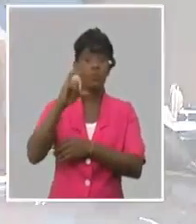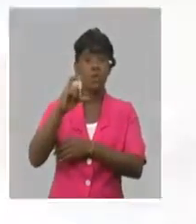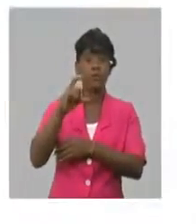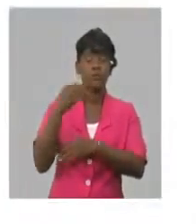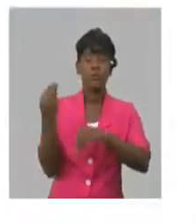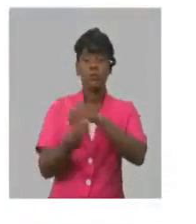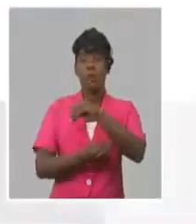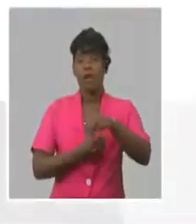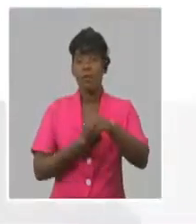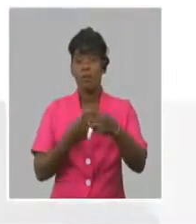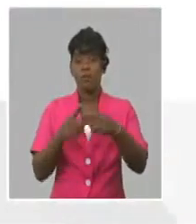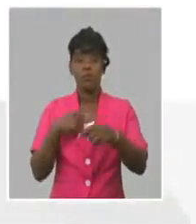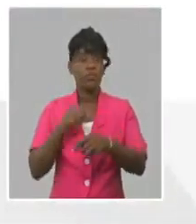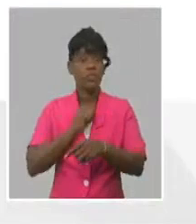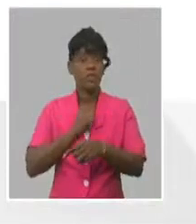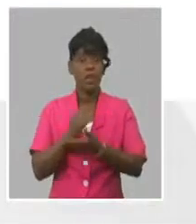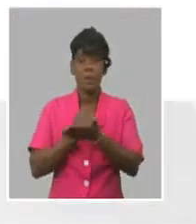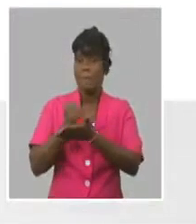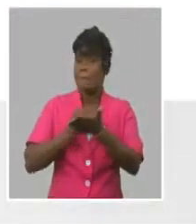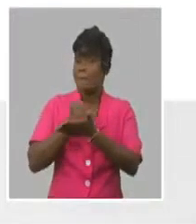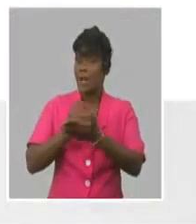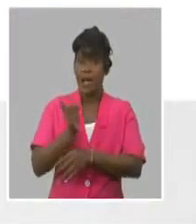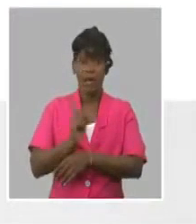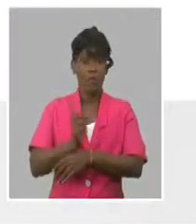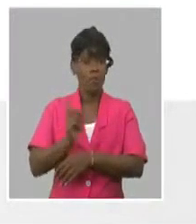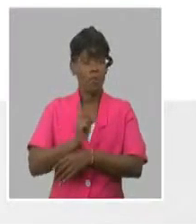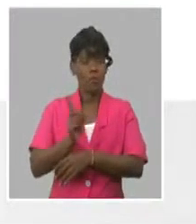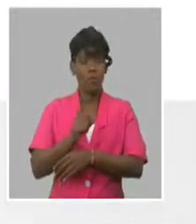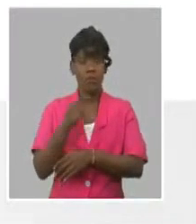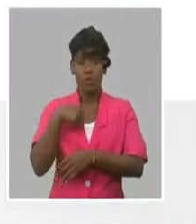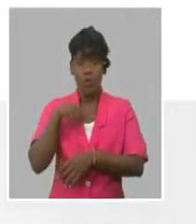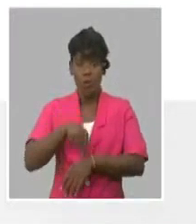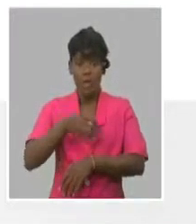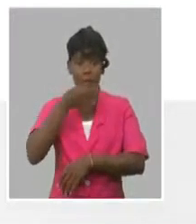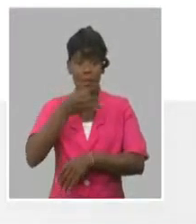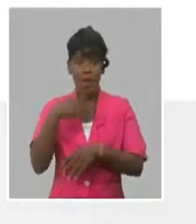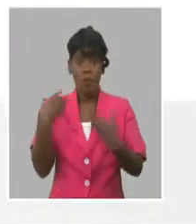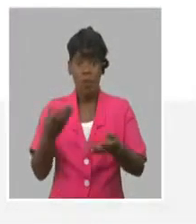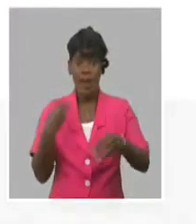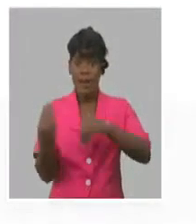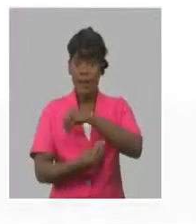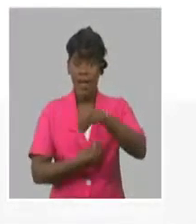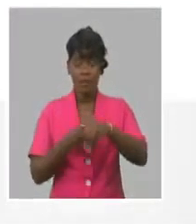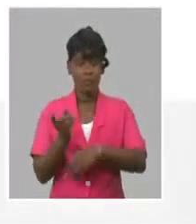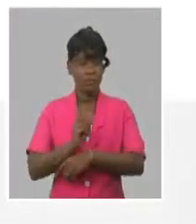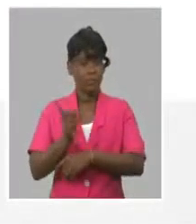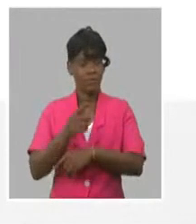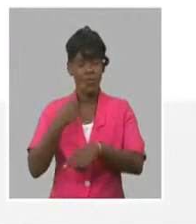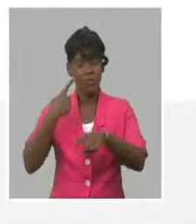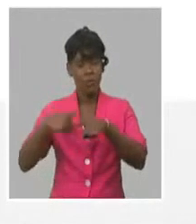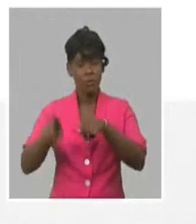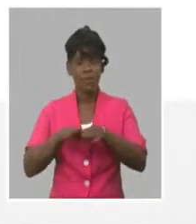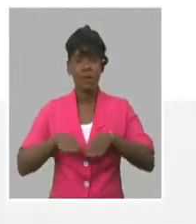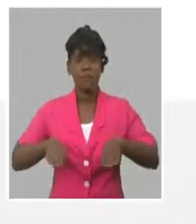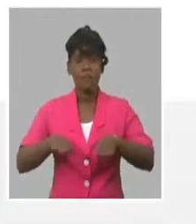Y que nadie se me vaya a poner bravo, pero hoy no voy a decir cuál es el tipo de cambio. Para eso hay que esperar otro